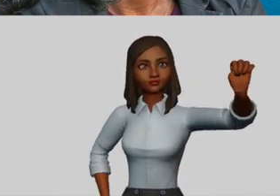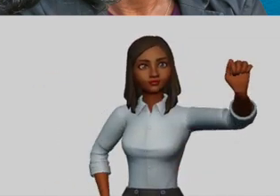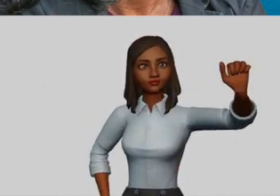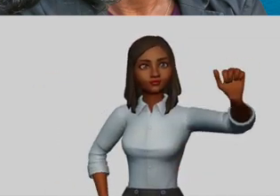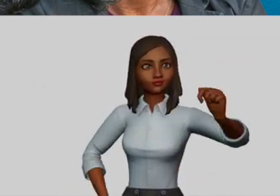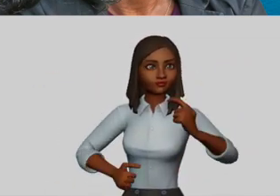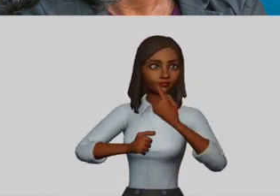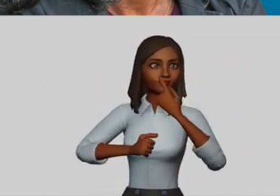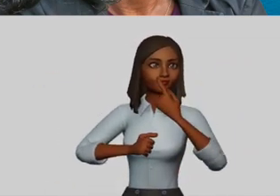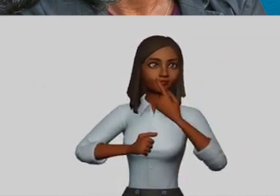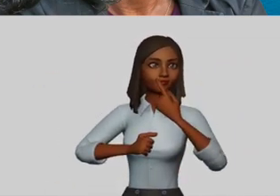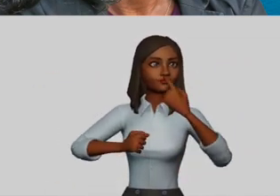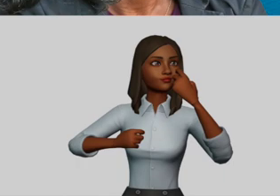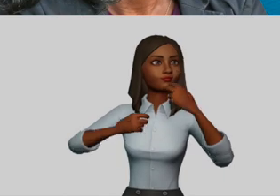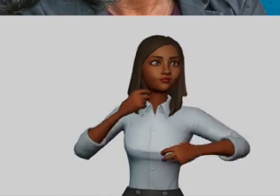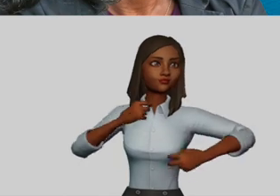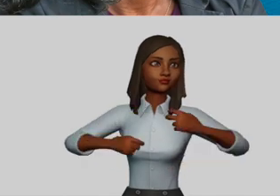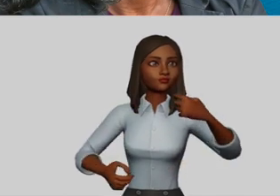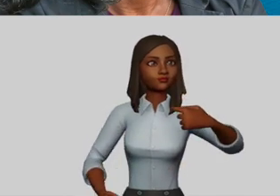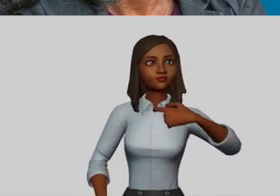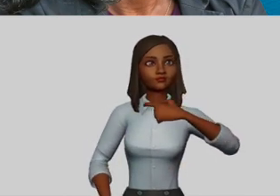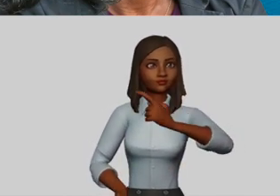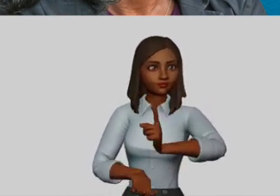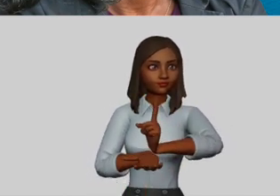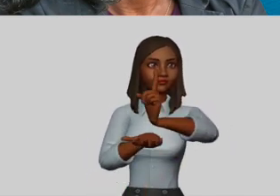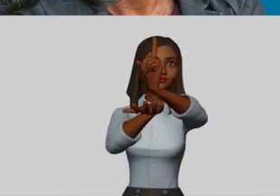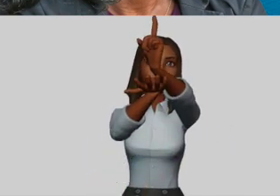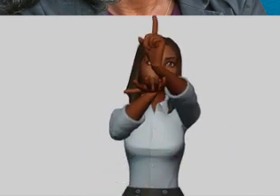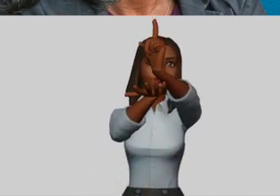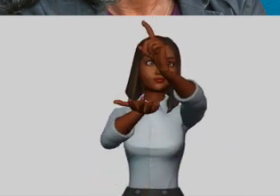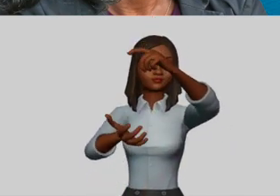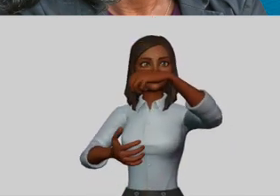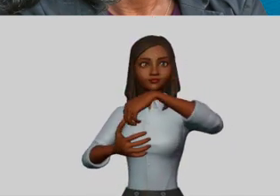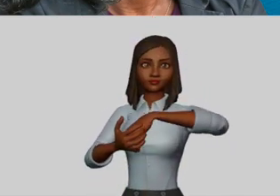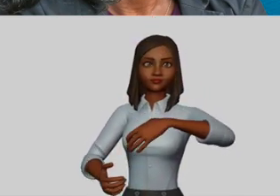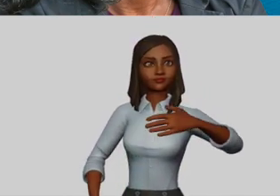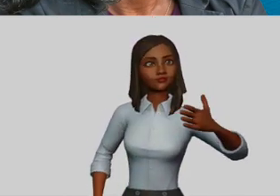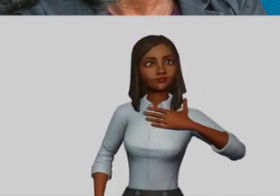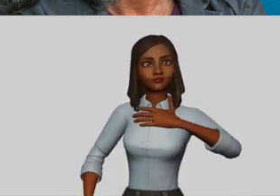la discriminación en general. Con la persona sorda